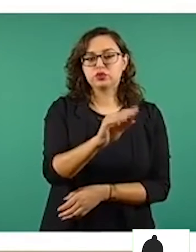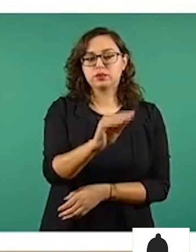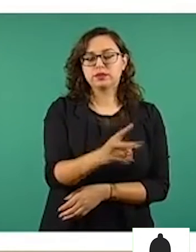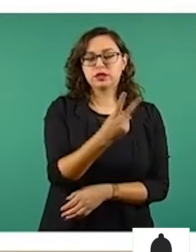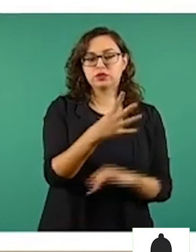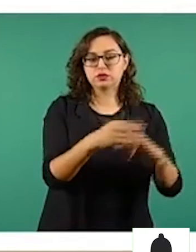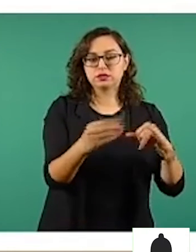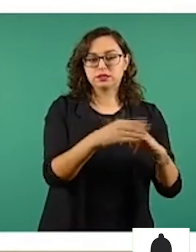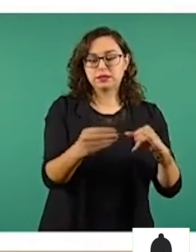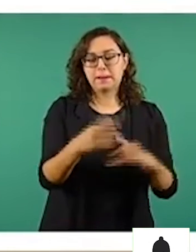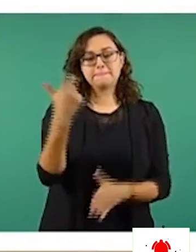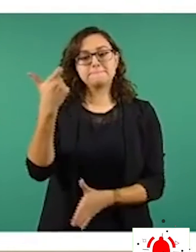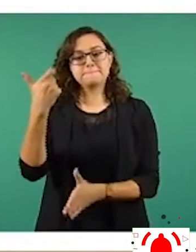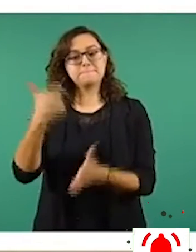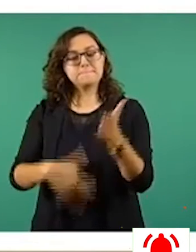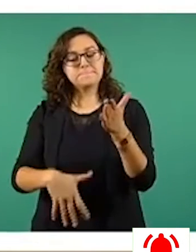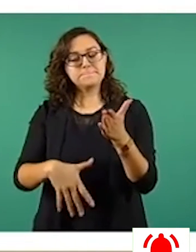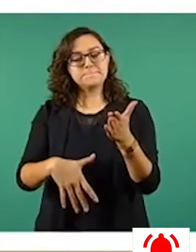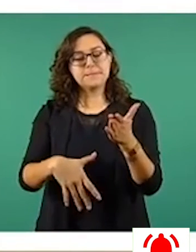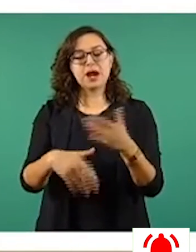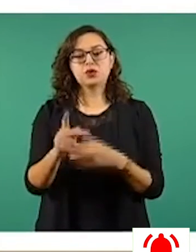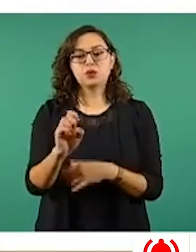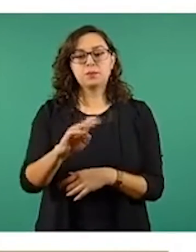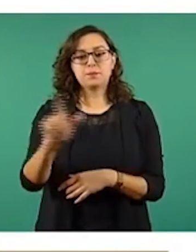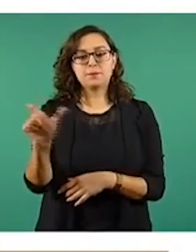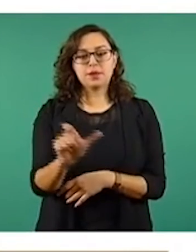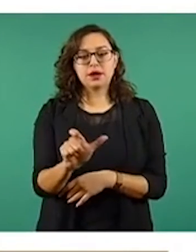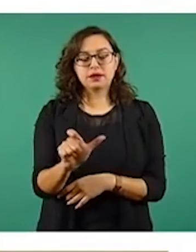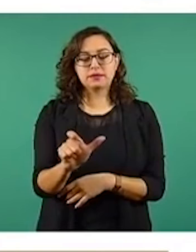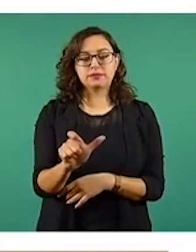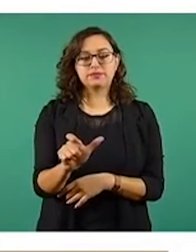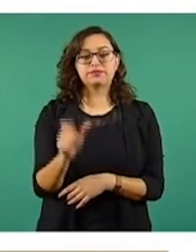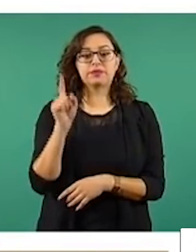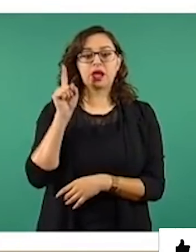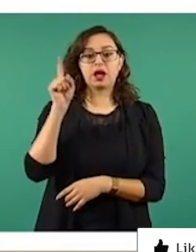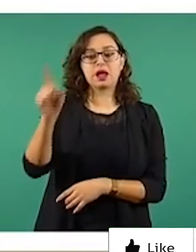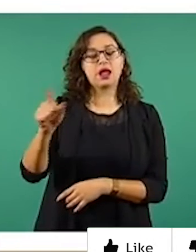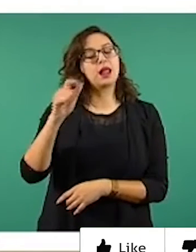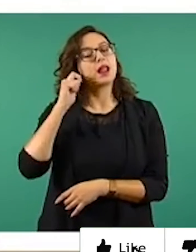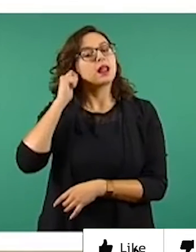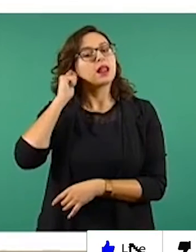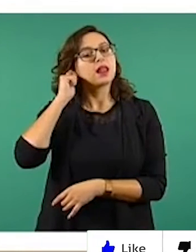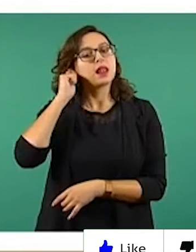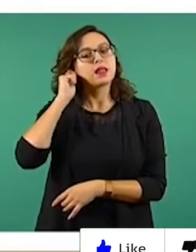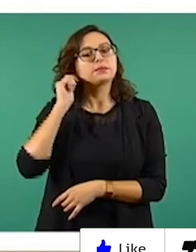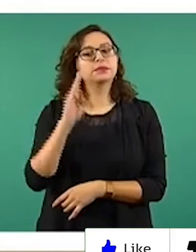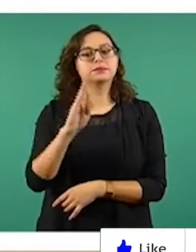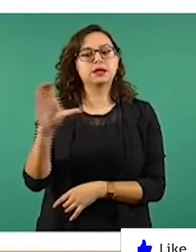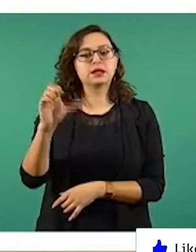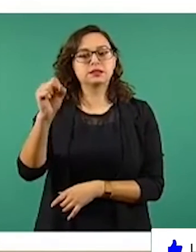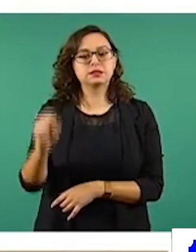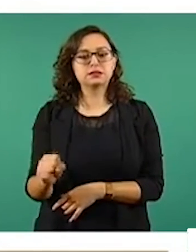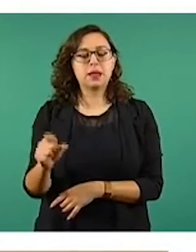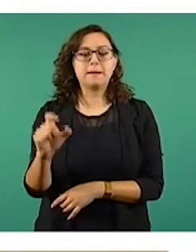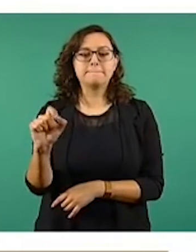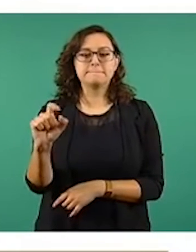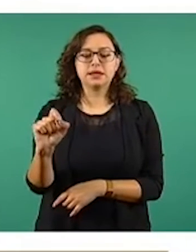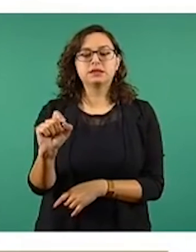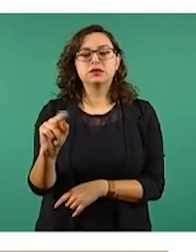$2.92, y la más económica, de franquicia Pemex, es en La Paz, Baja California Sur,